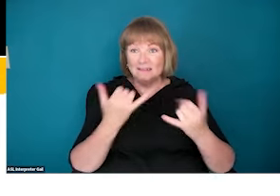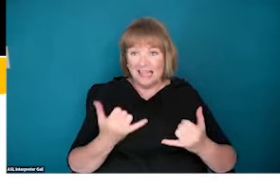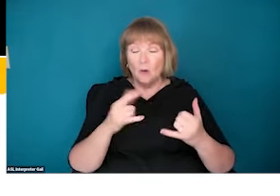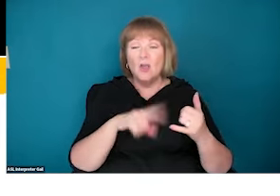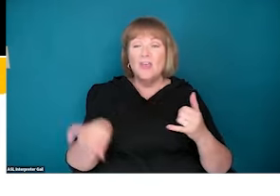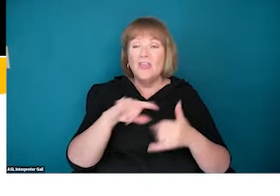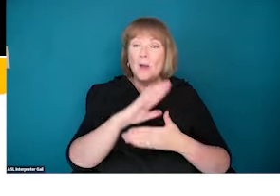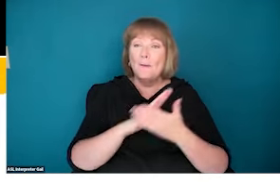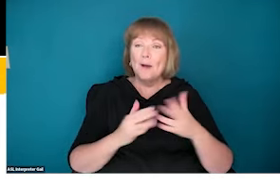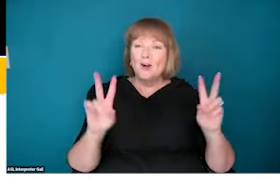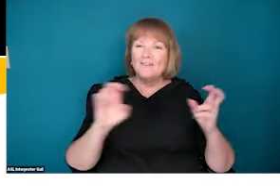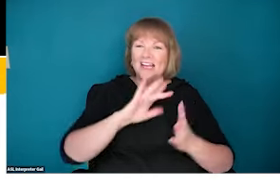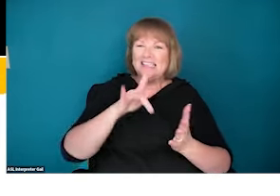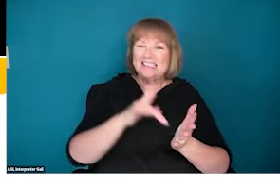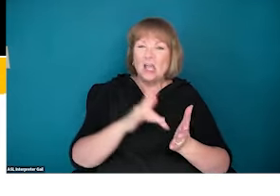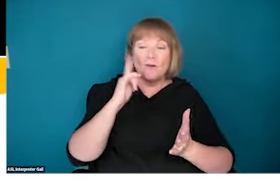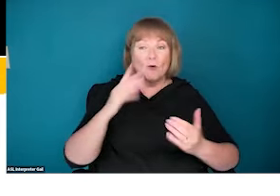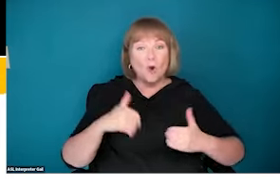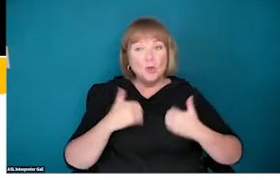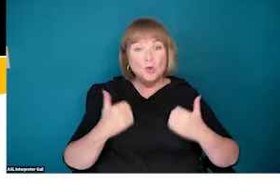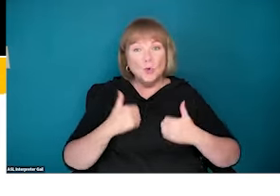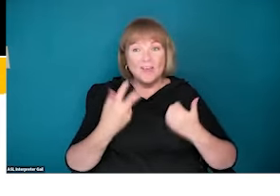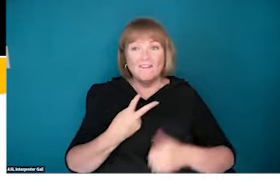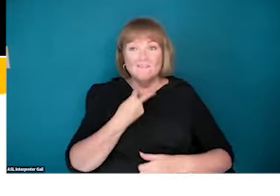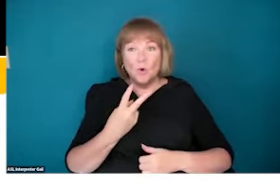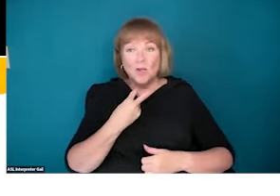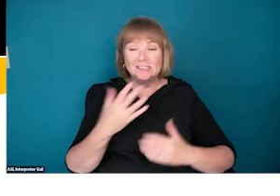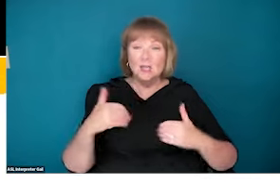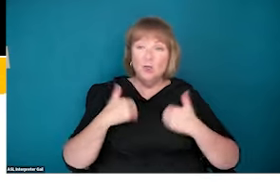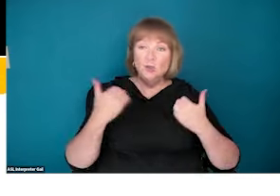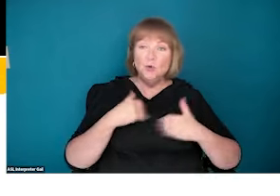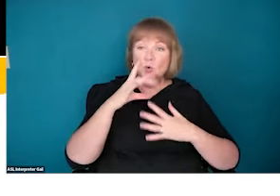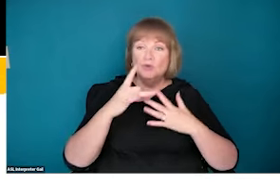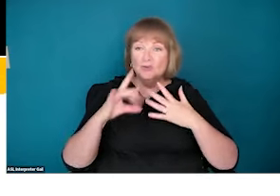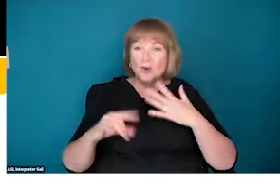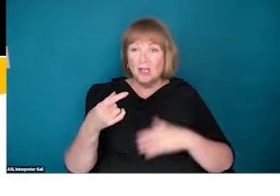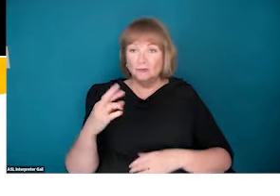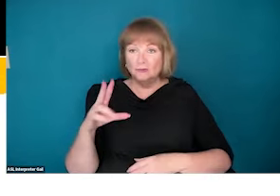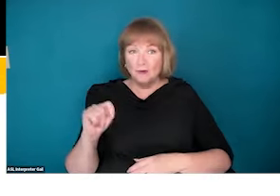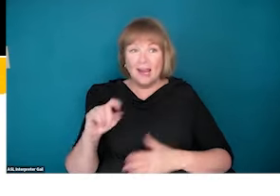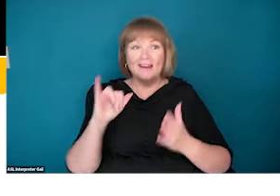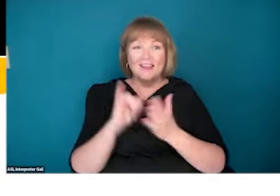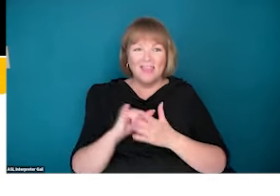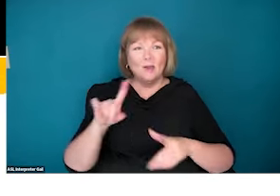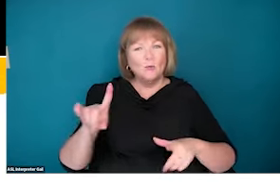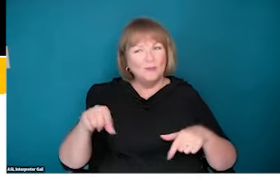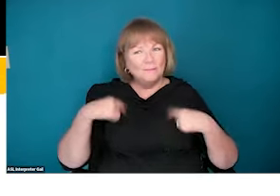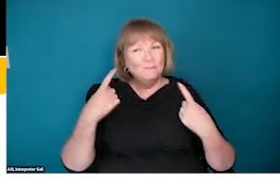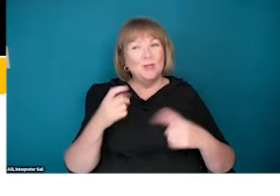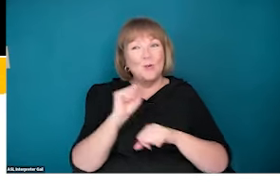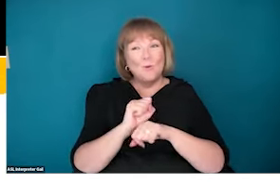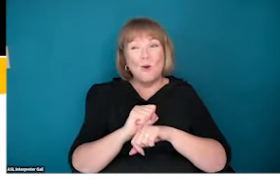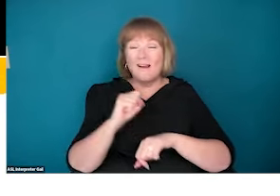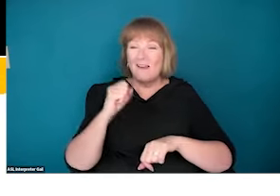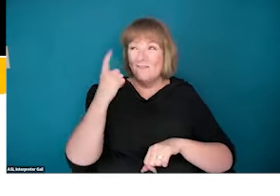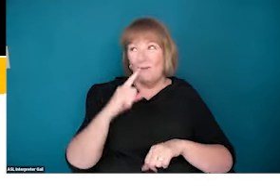abogados de sí mismos que están participando en esta llamada en el día de hoy son participantes de este centro que se llama el Centro